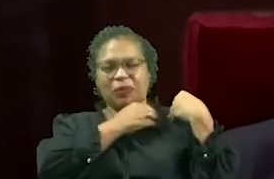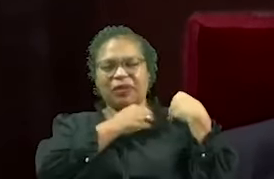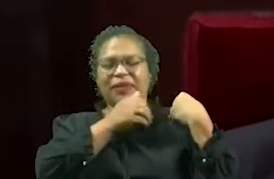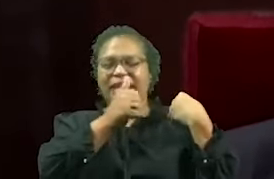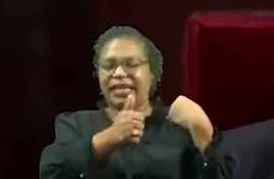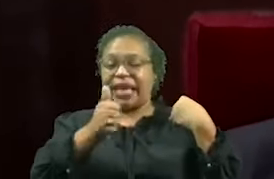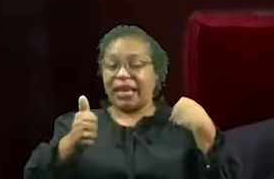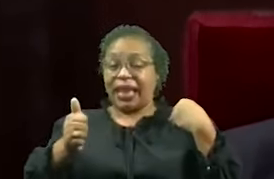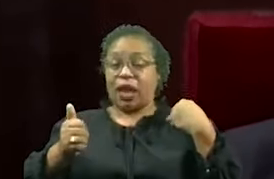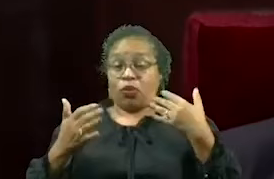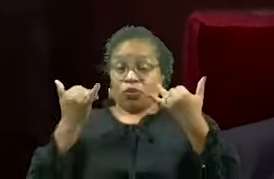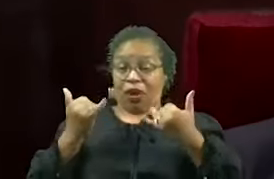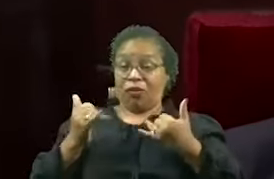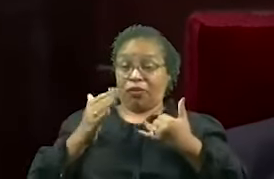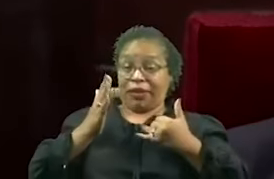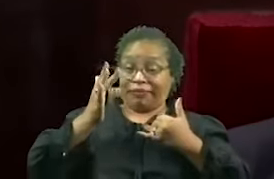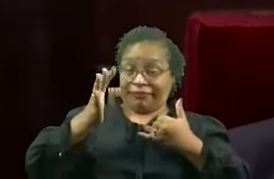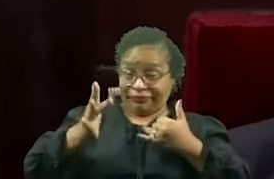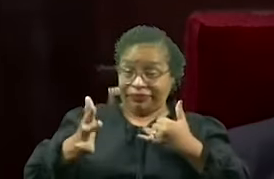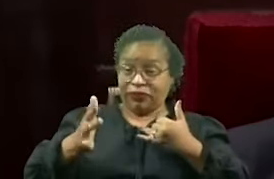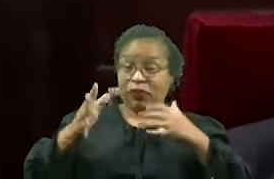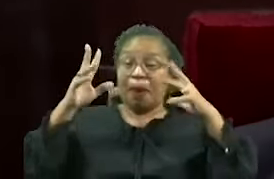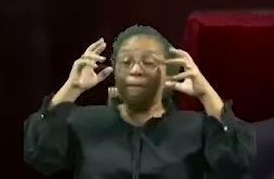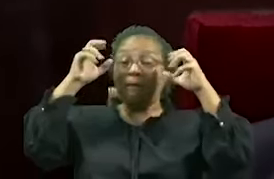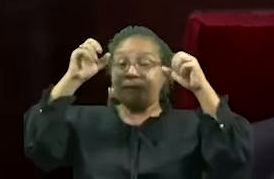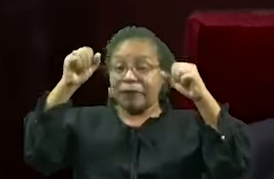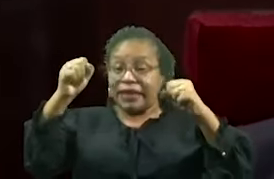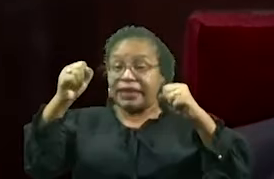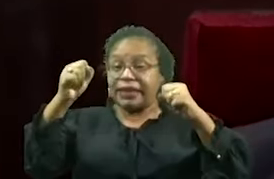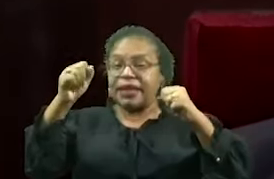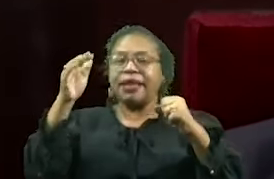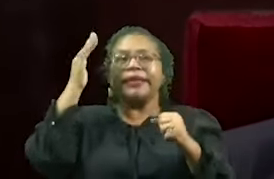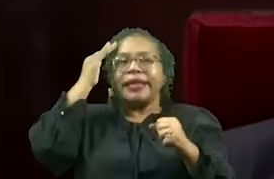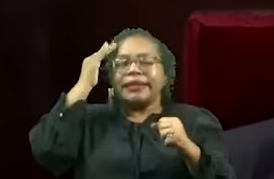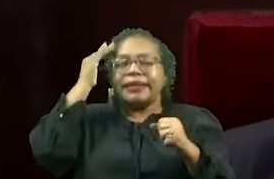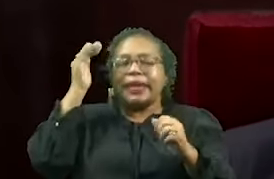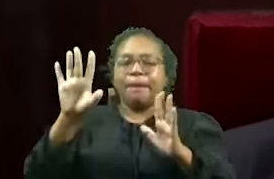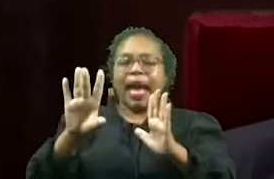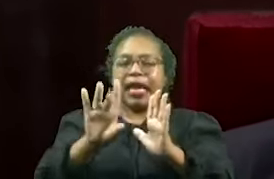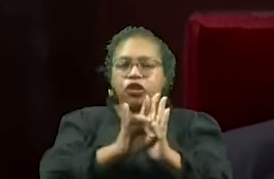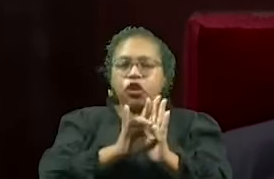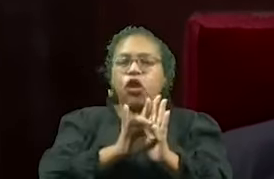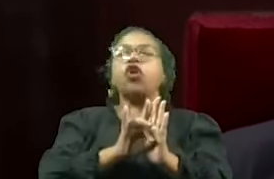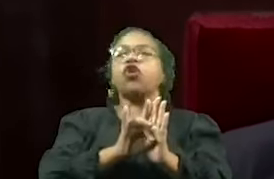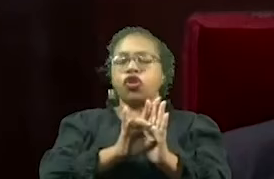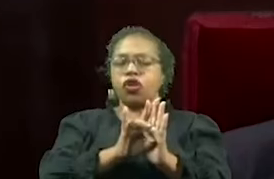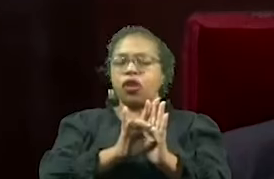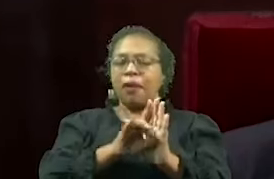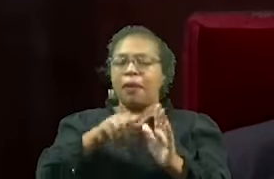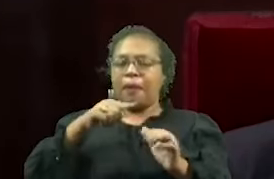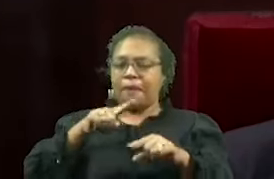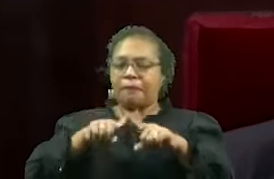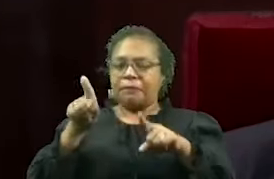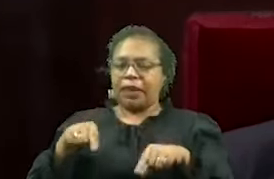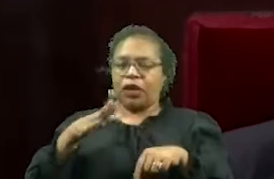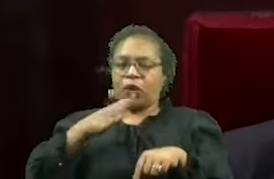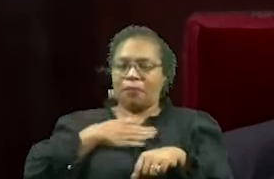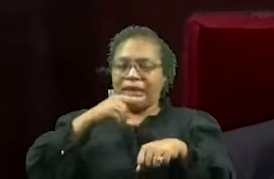de sabiendo que su mandato tiene un límite que lo invita a actuar con rectitud y